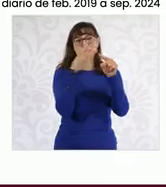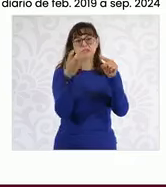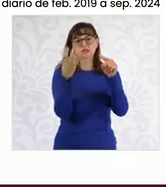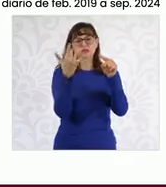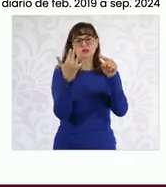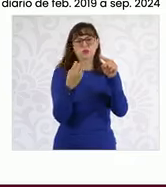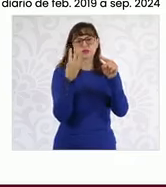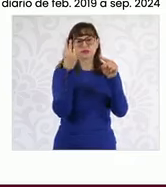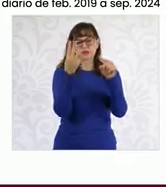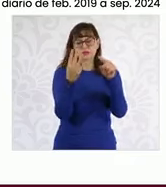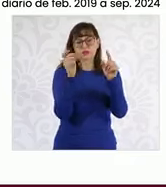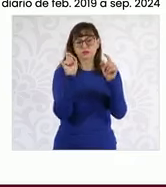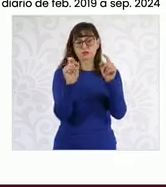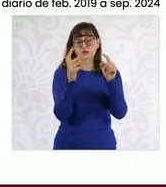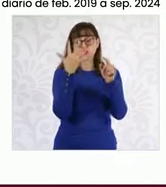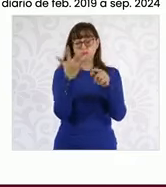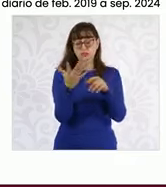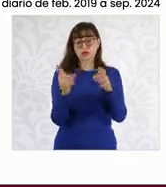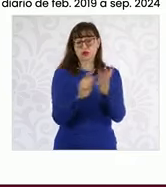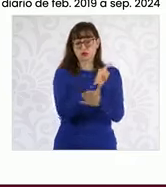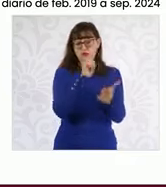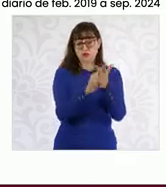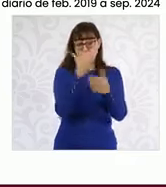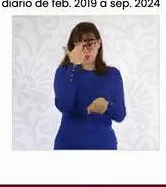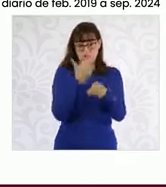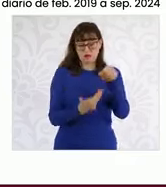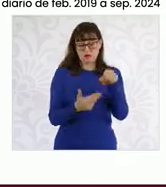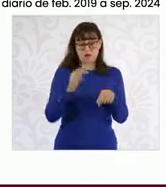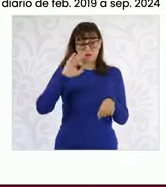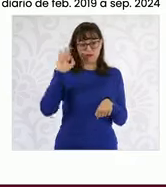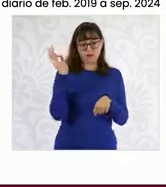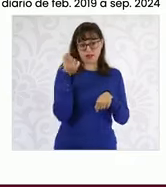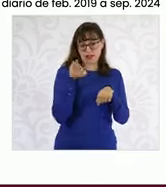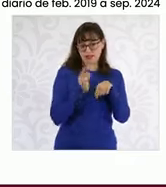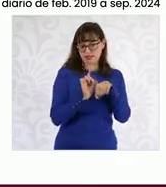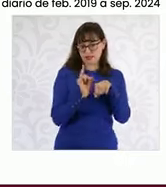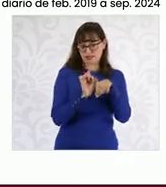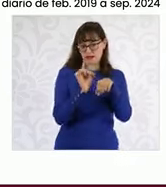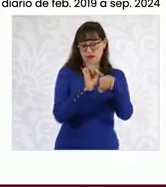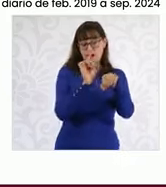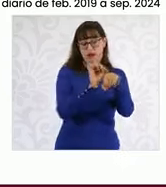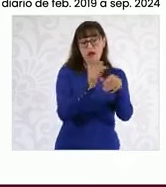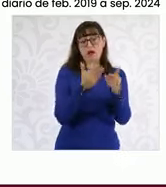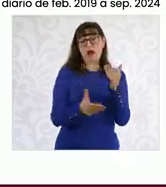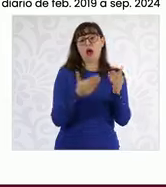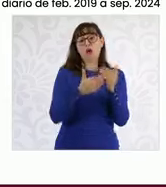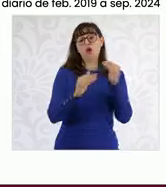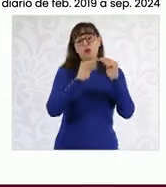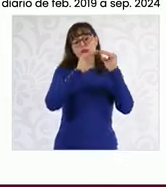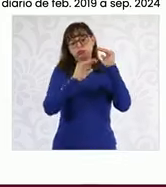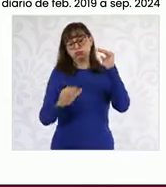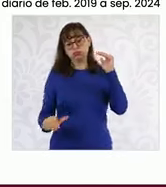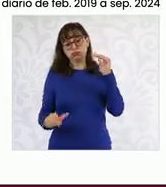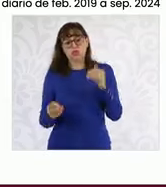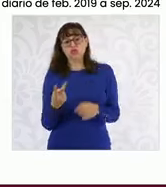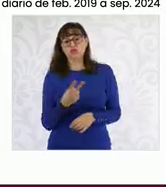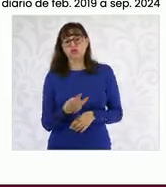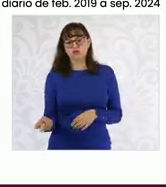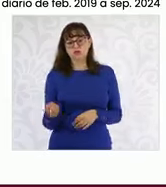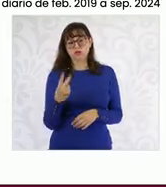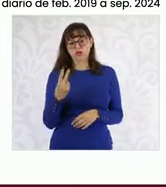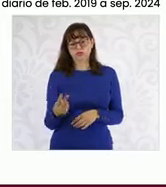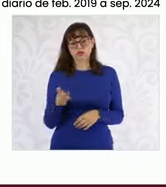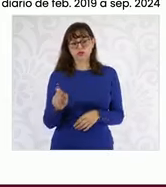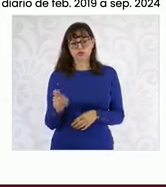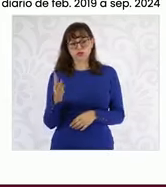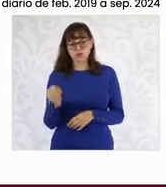353.5 delitos promedio diario, y este septiembre de 2024 cerró con un promedio diario de